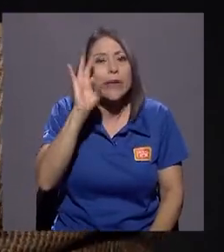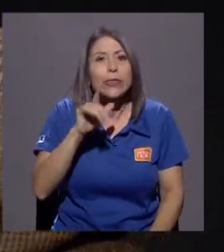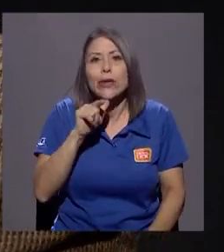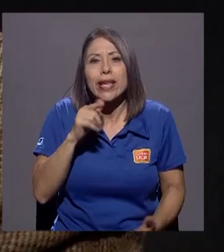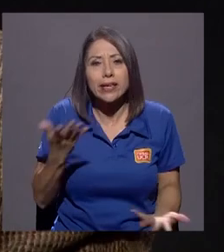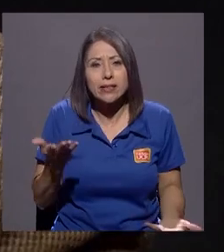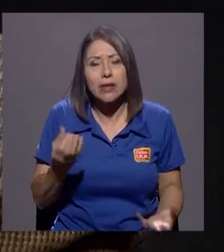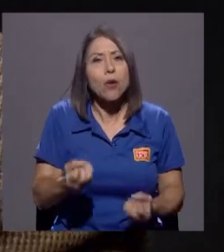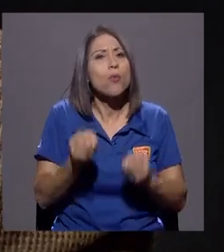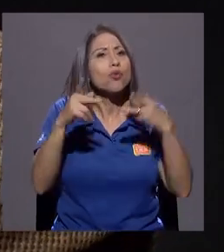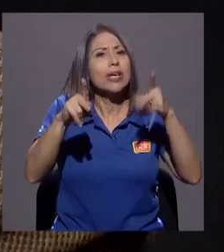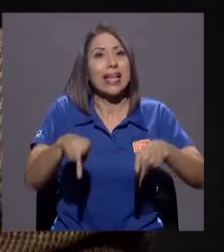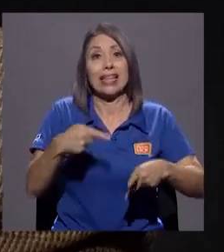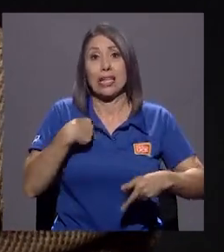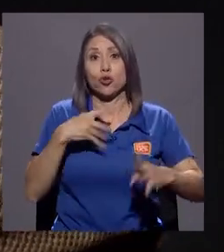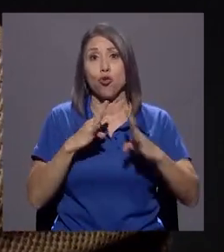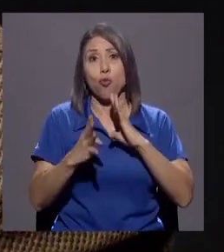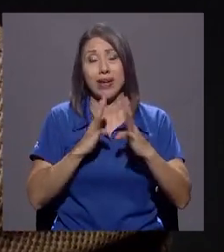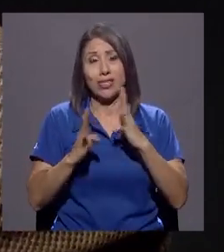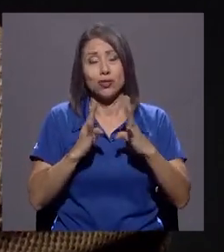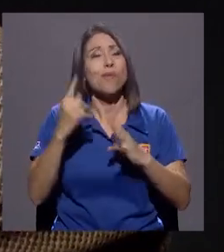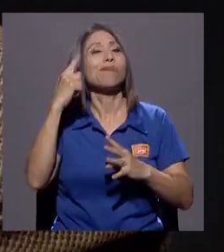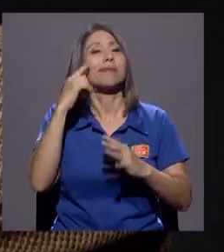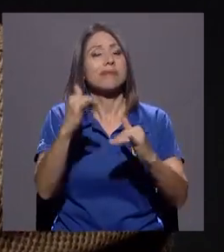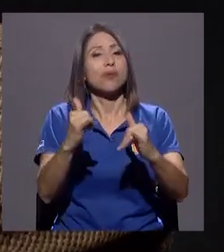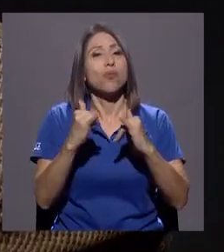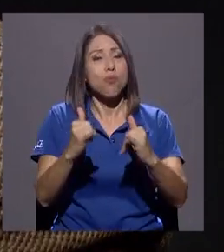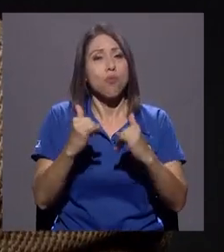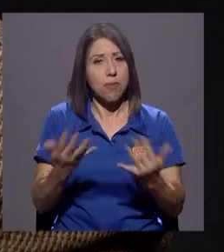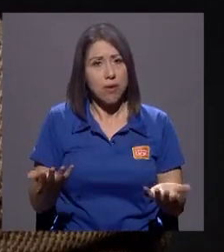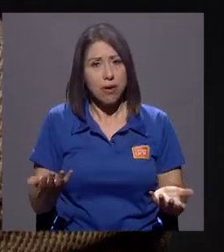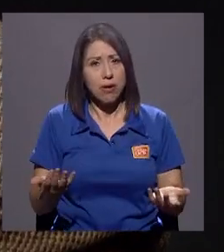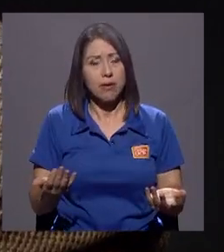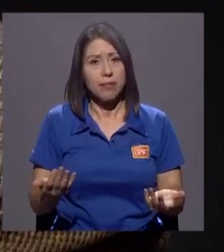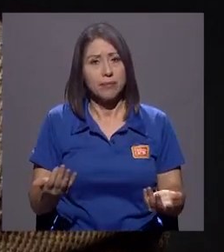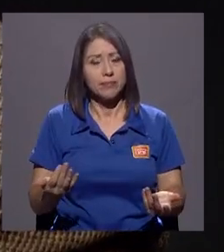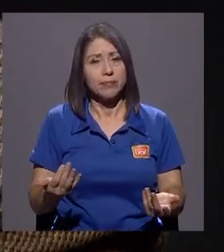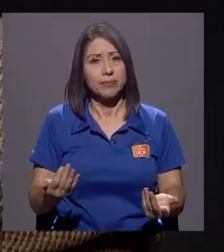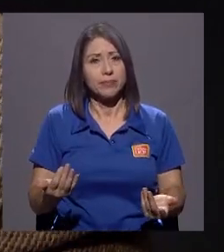y mucha gente con la que conversó coincide en lo mismo